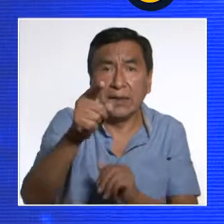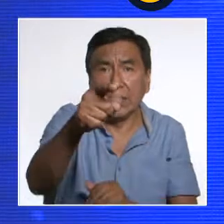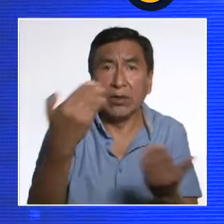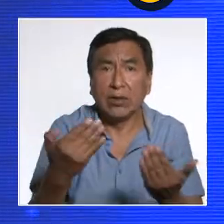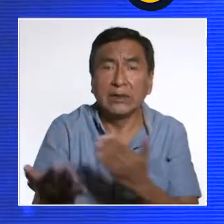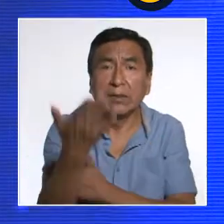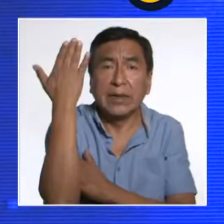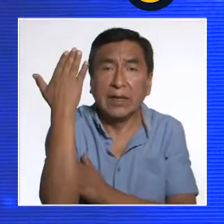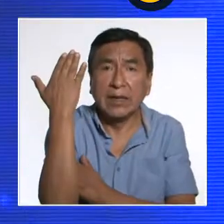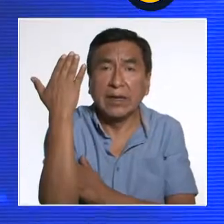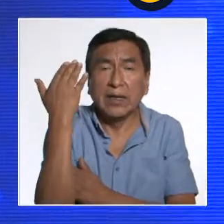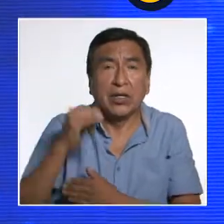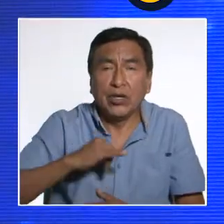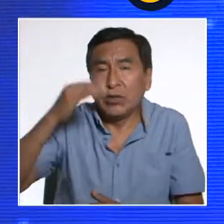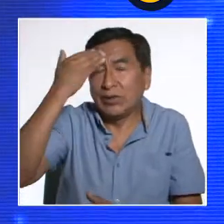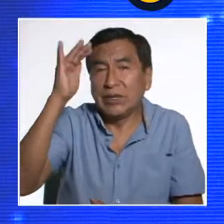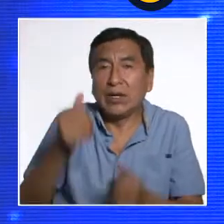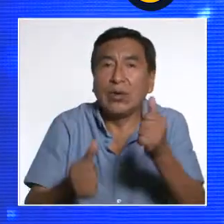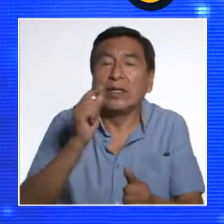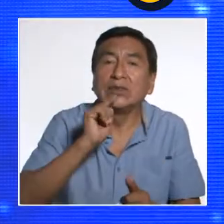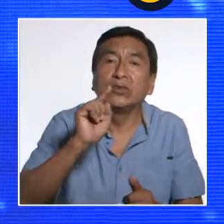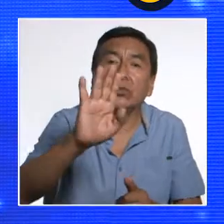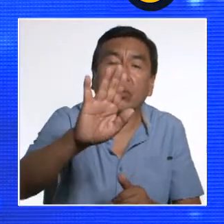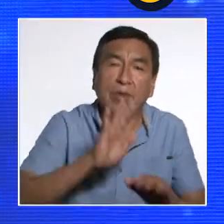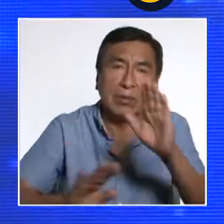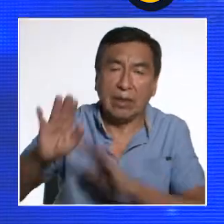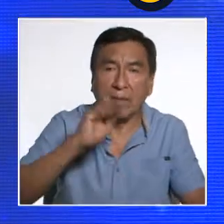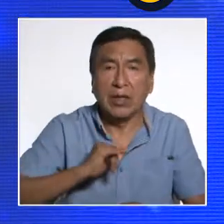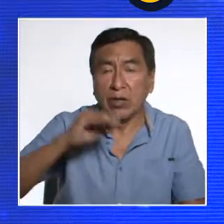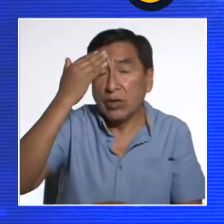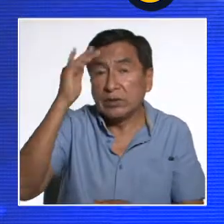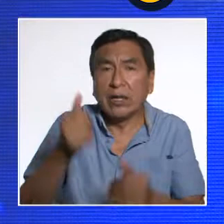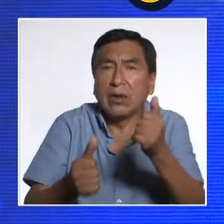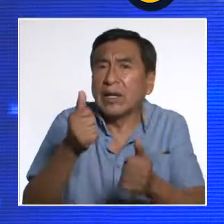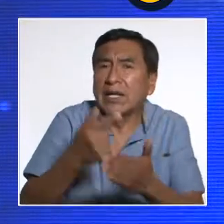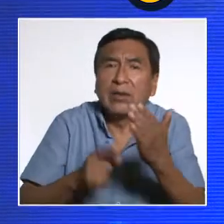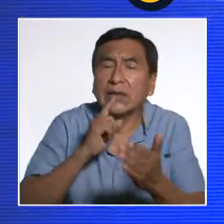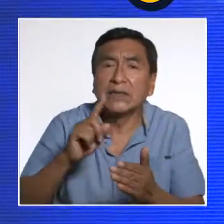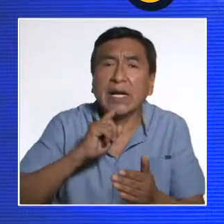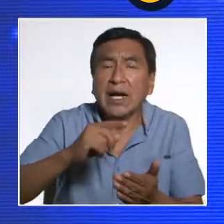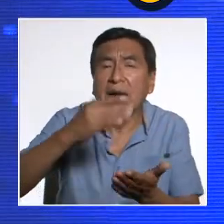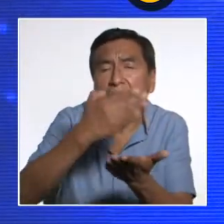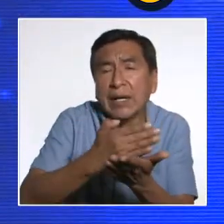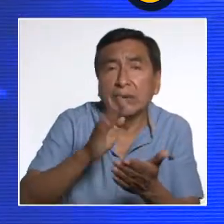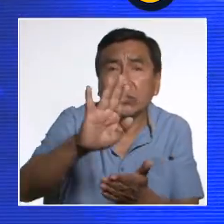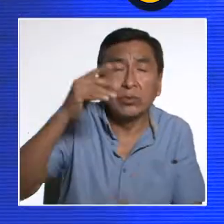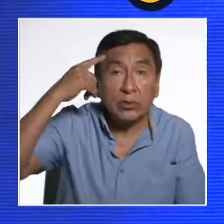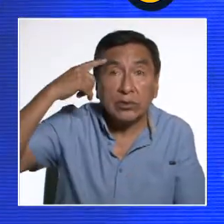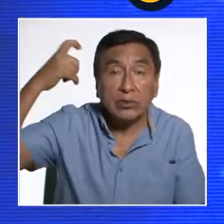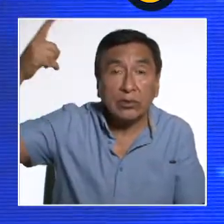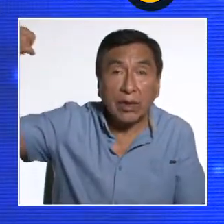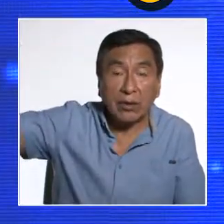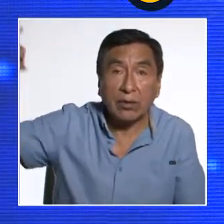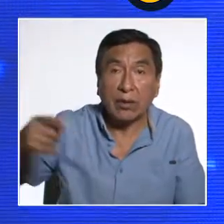esta mañana. Yo no sé cuál es el problema. Yo no sé cuál es qué es lo que te está privando de tu sueño. Pero en